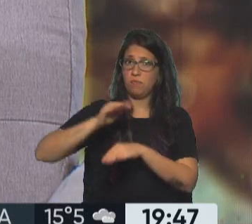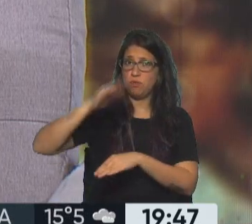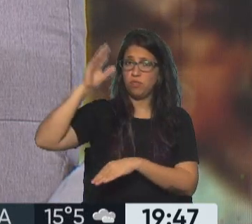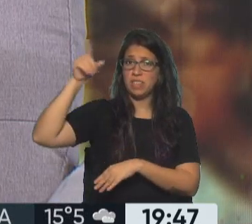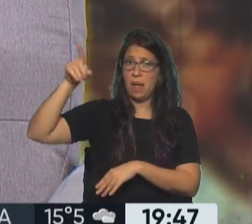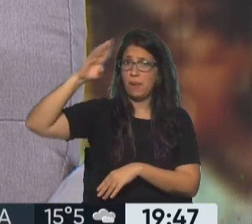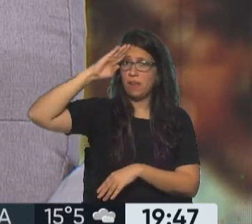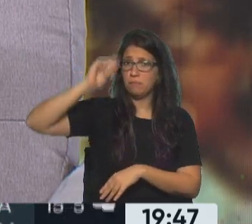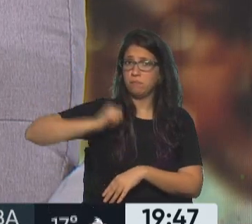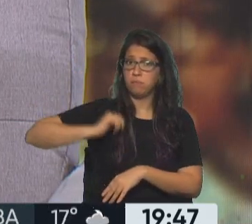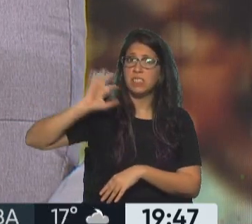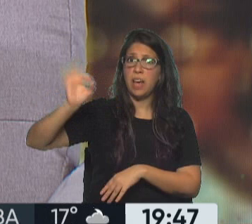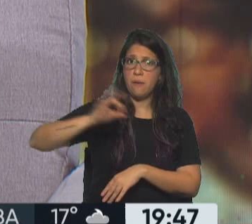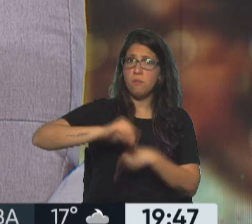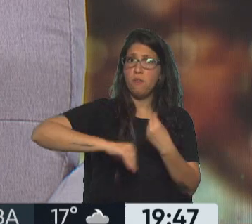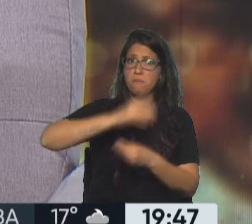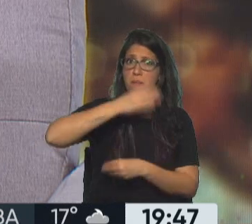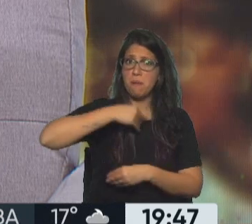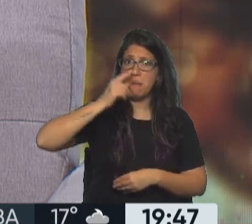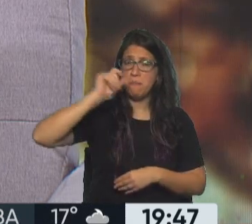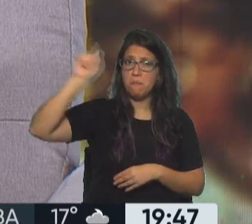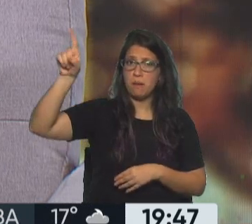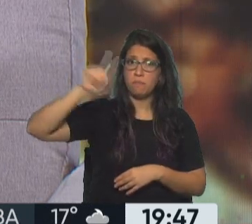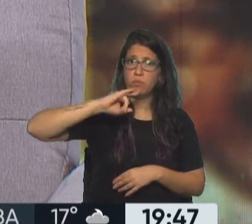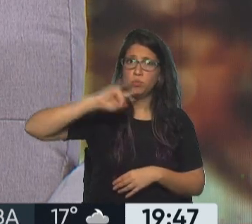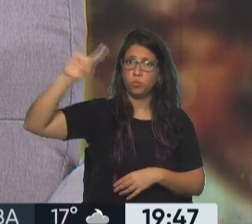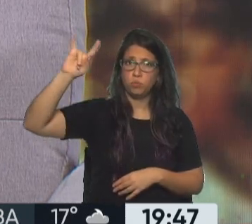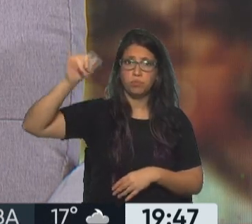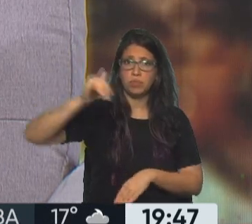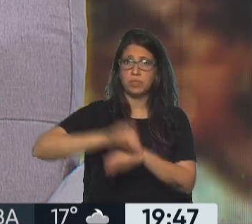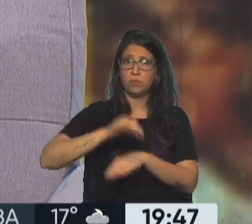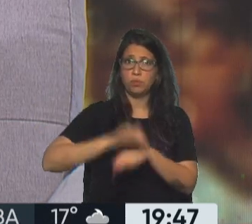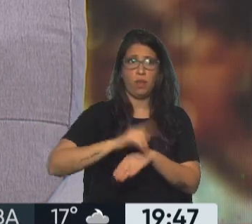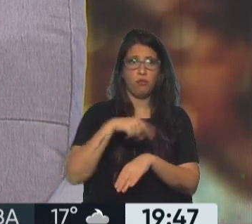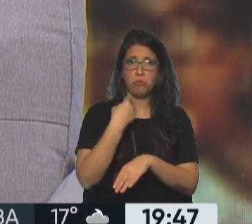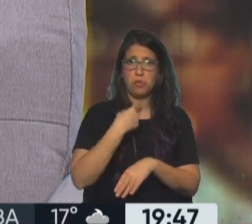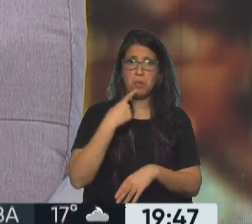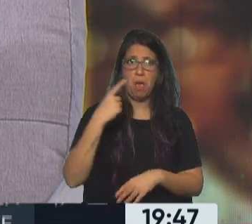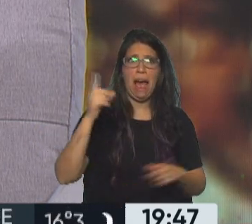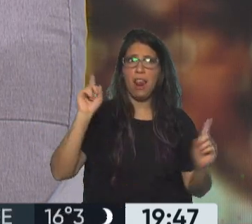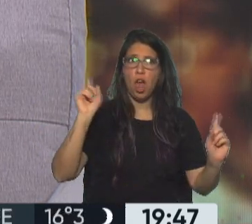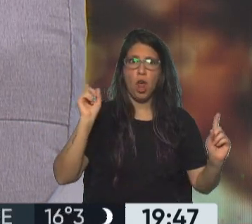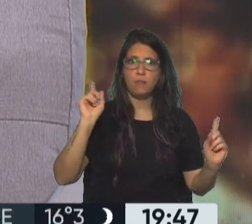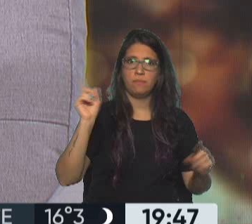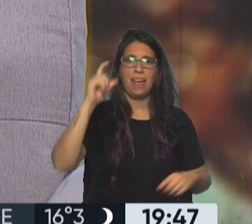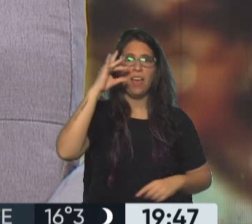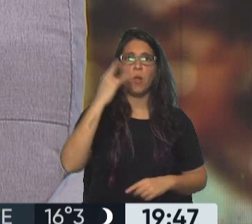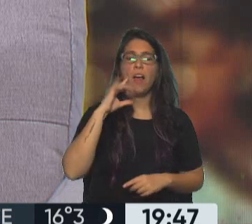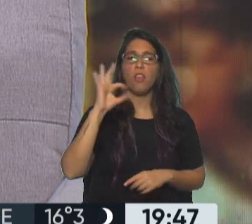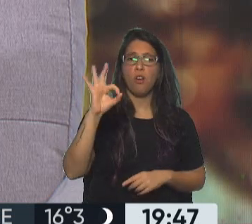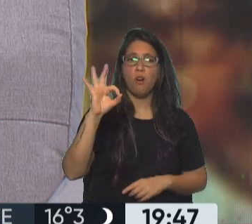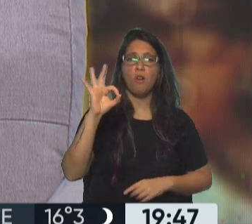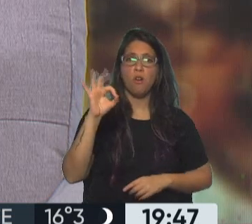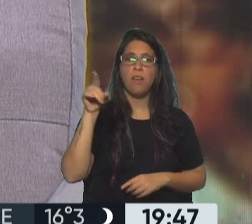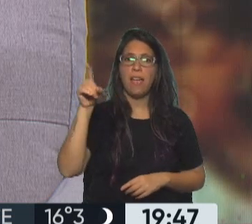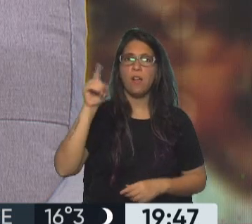reconocemos la condición de genocidas de nuestros padres, que no la negamos, que no la tergiversamos. Mi padre es Eduardo Emilio Kalinek, fue